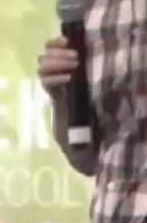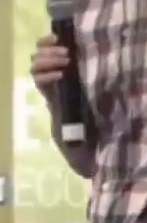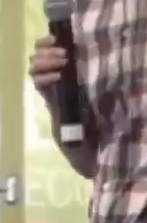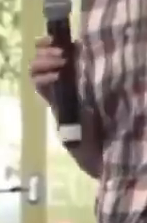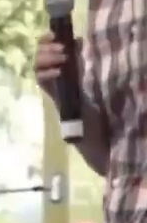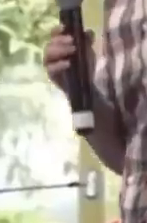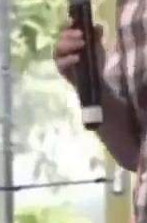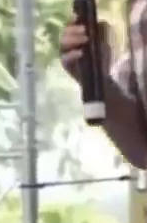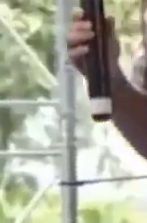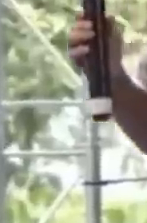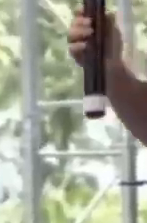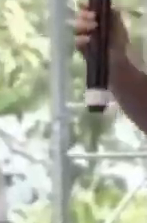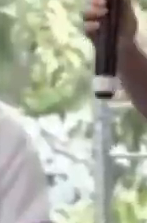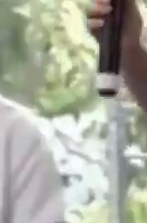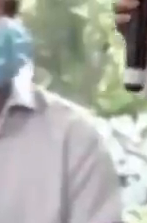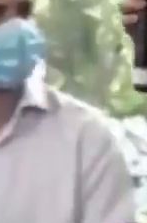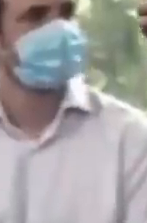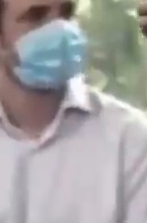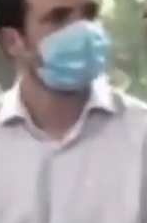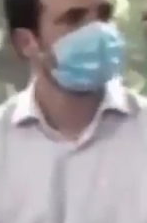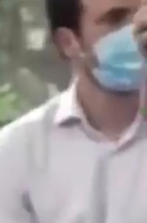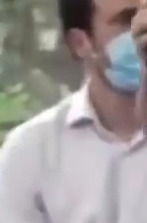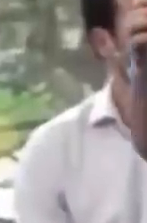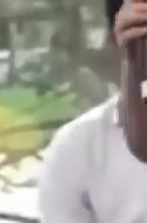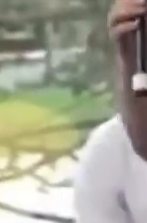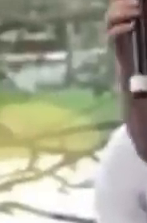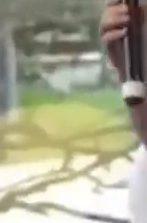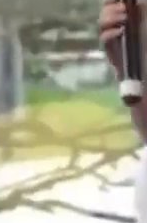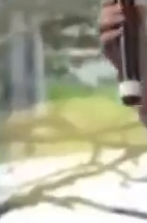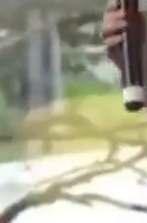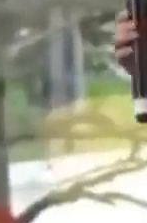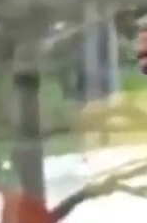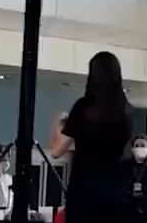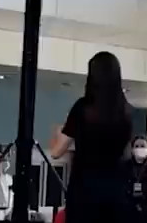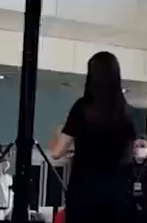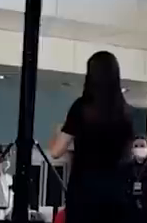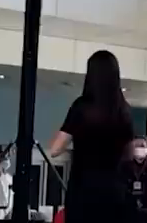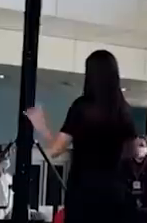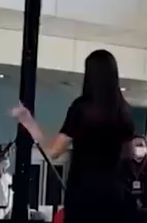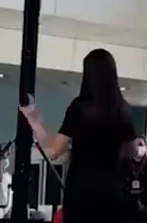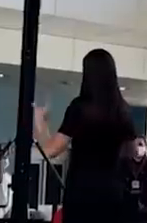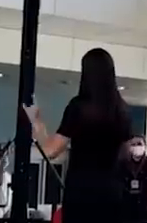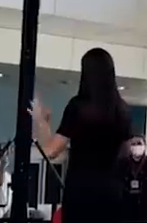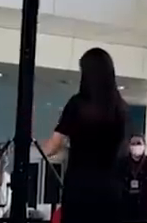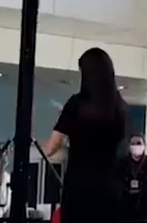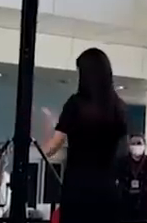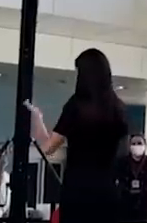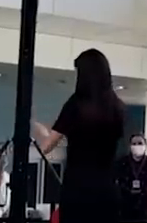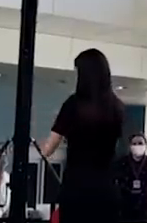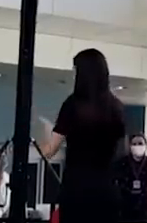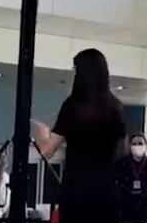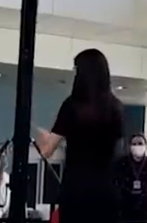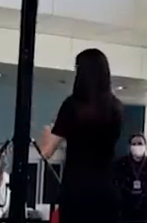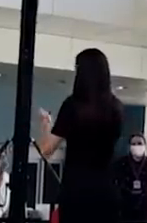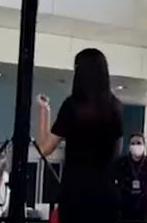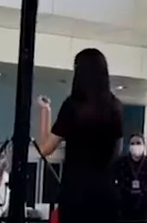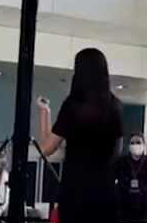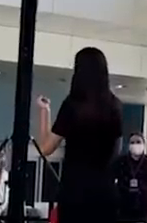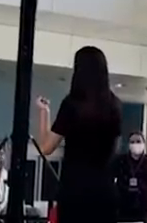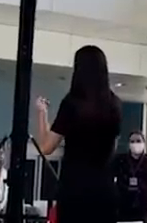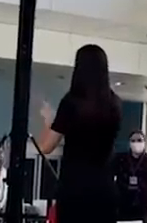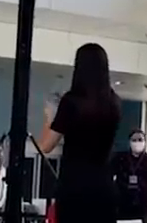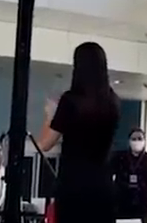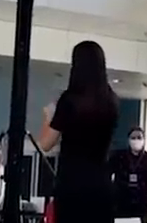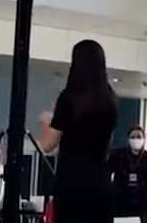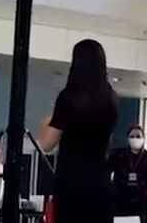dicho de una manera con cargo a la gente a los que estarían engañando que serían aportantes donantes etcétera o al dinero que puede haber llegado